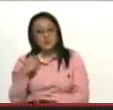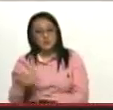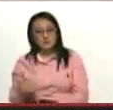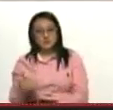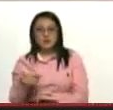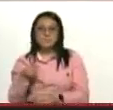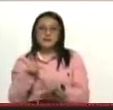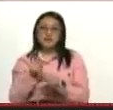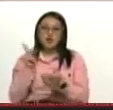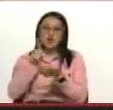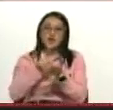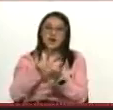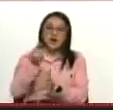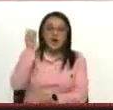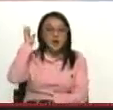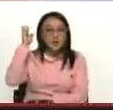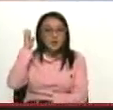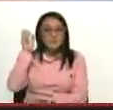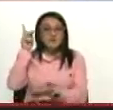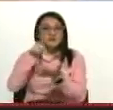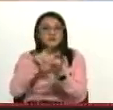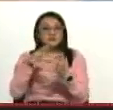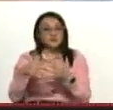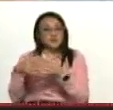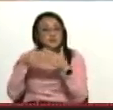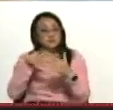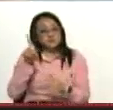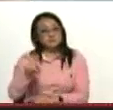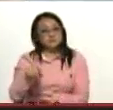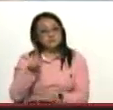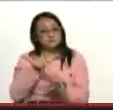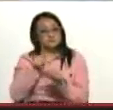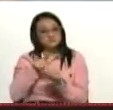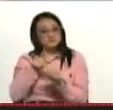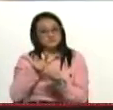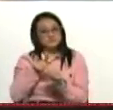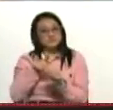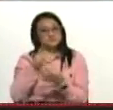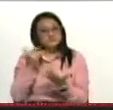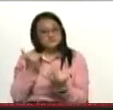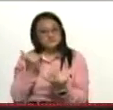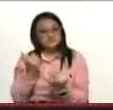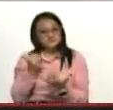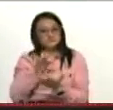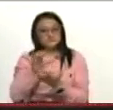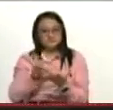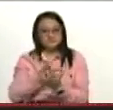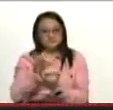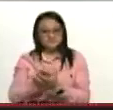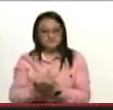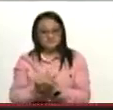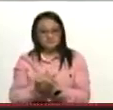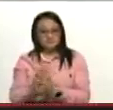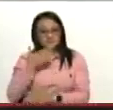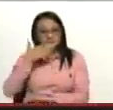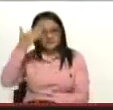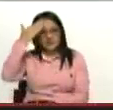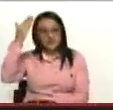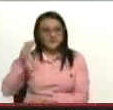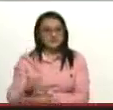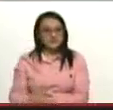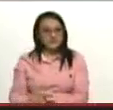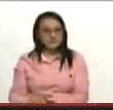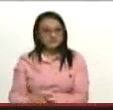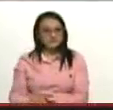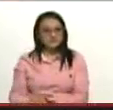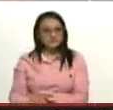el petróleo llegue a Europa y quieren que el petróleo llegue a Estados Unidos y están teniendo problemas en Arabia Saudita